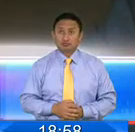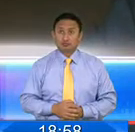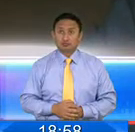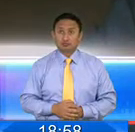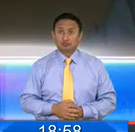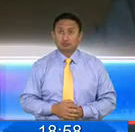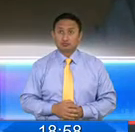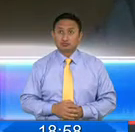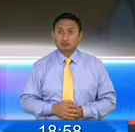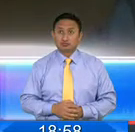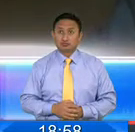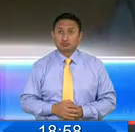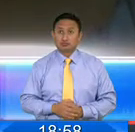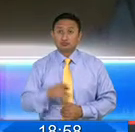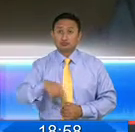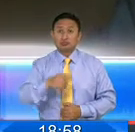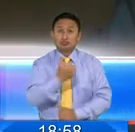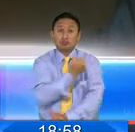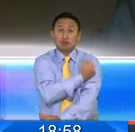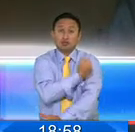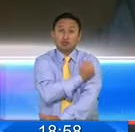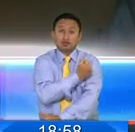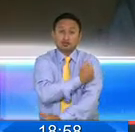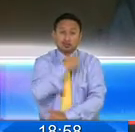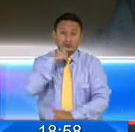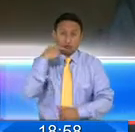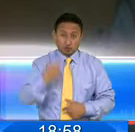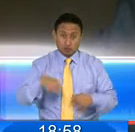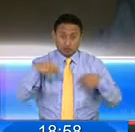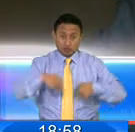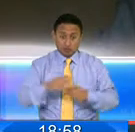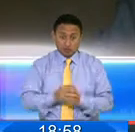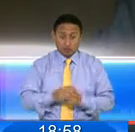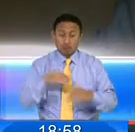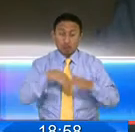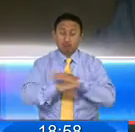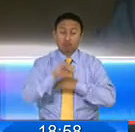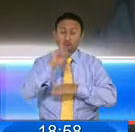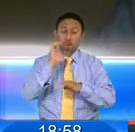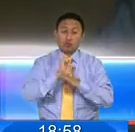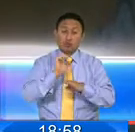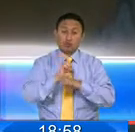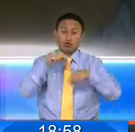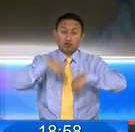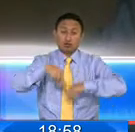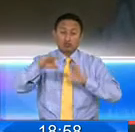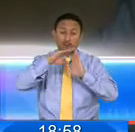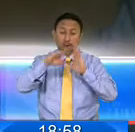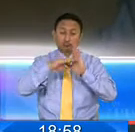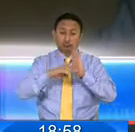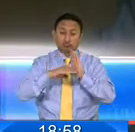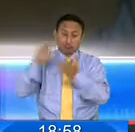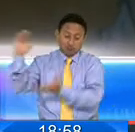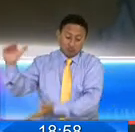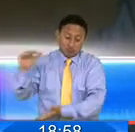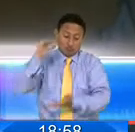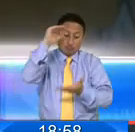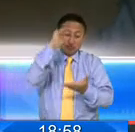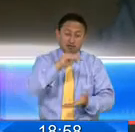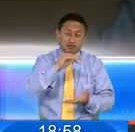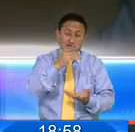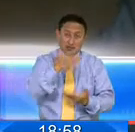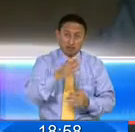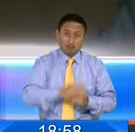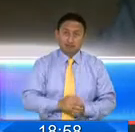una rosa va a entrar en ecuador mandó un orden al fondo de inversión directa